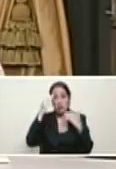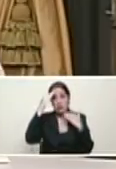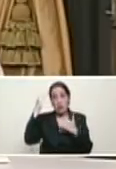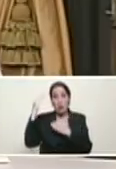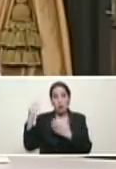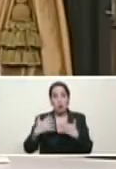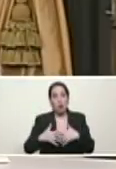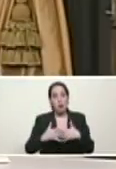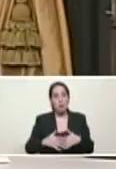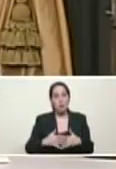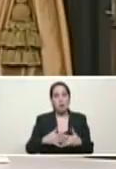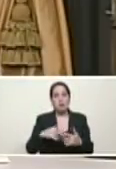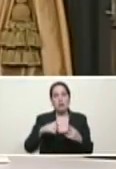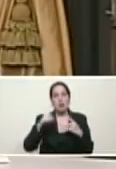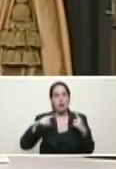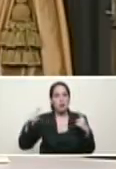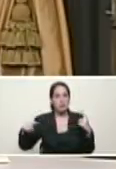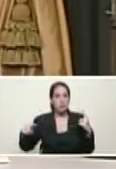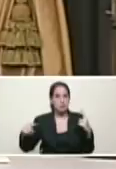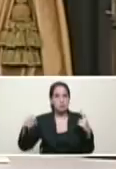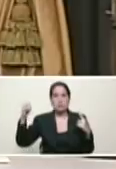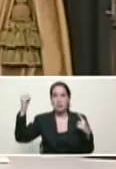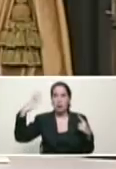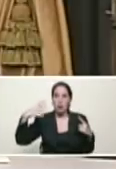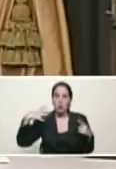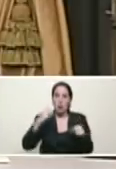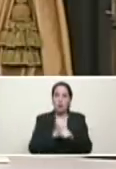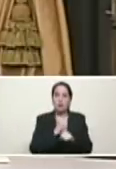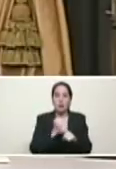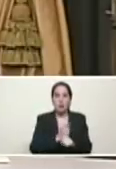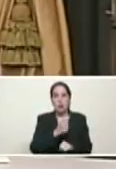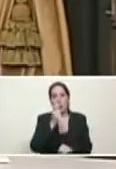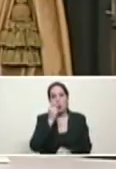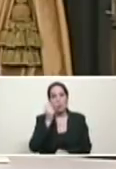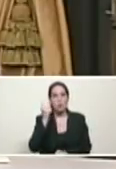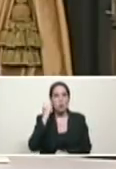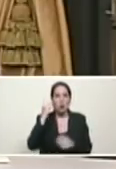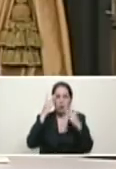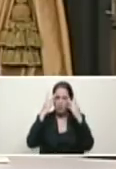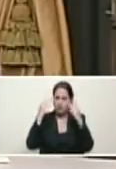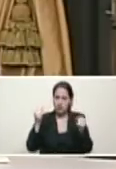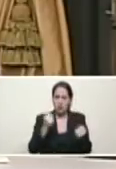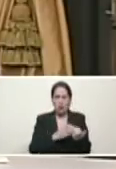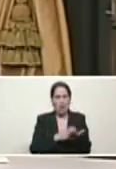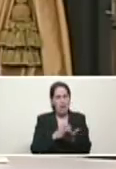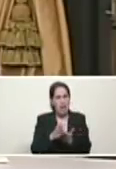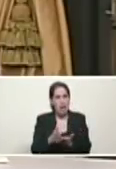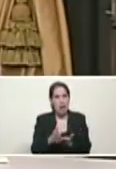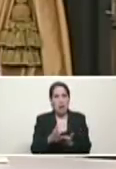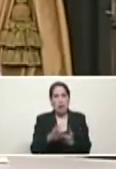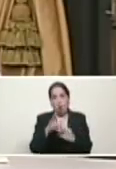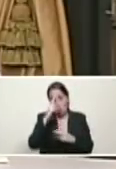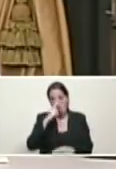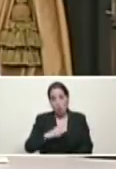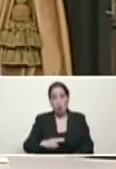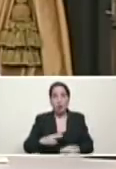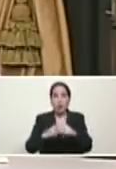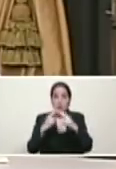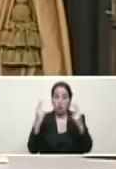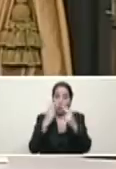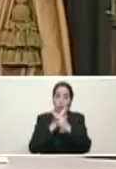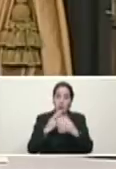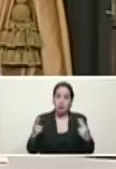Corpoelé, a los trabajadores, a las trabajadoras, a los profesionales, leales, honestos,